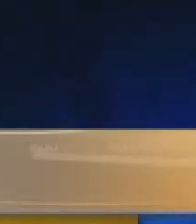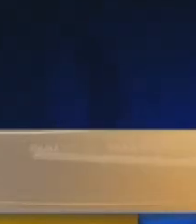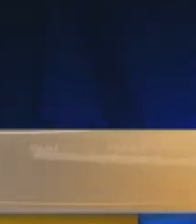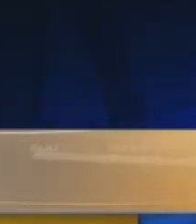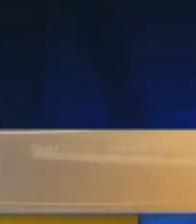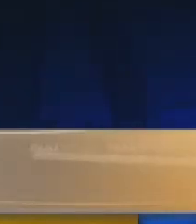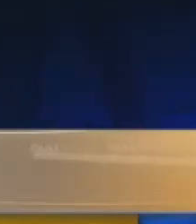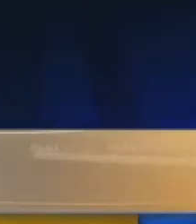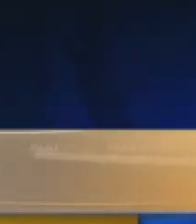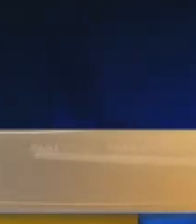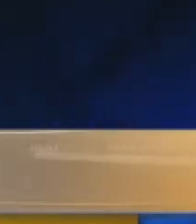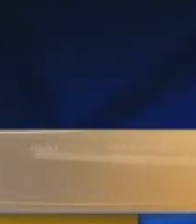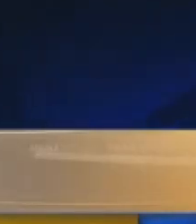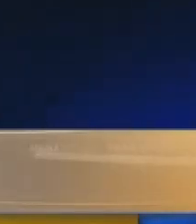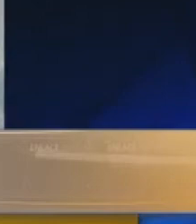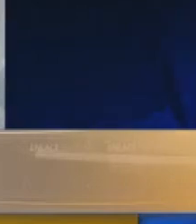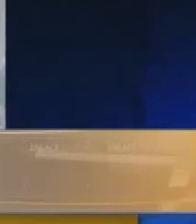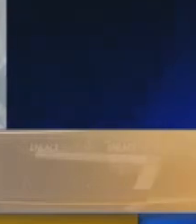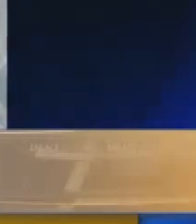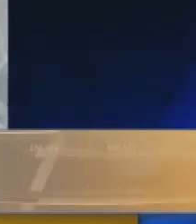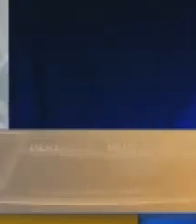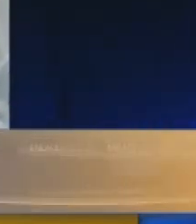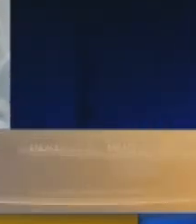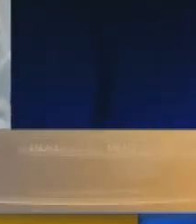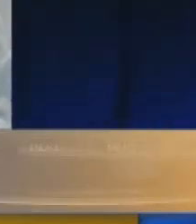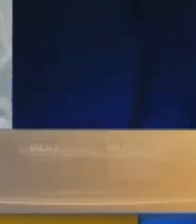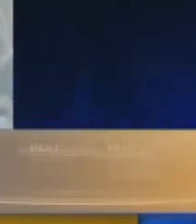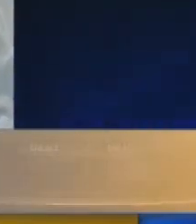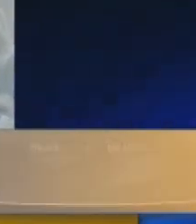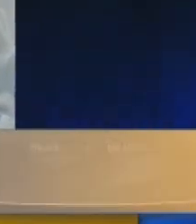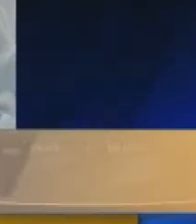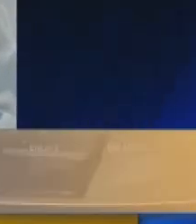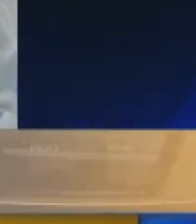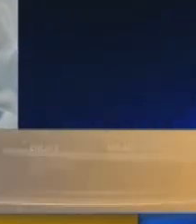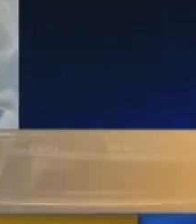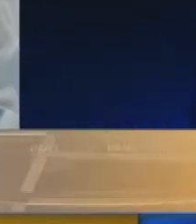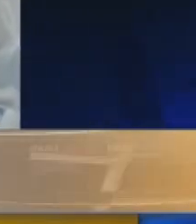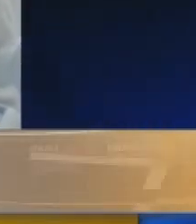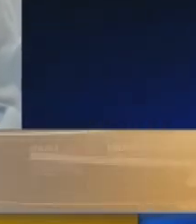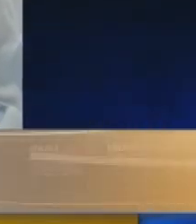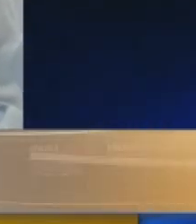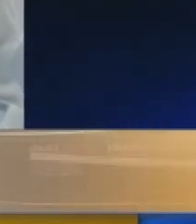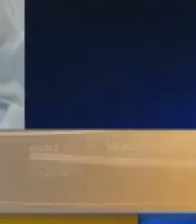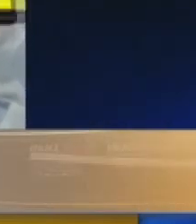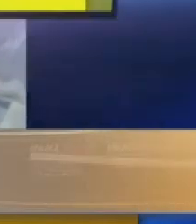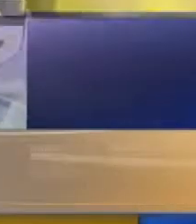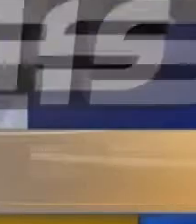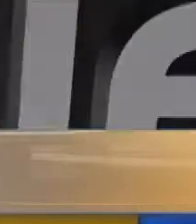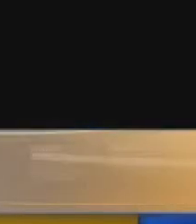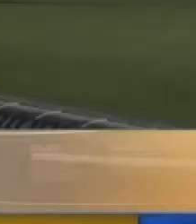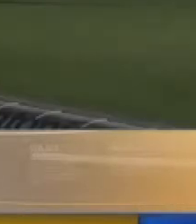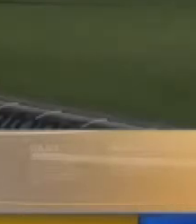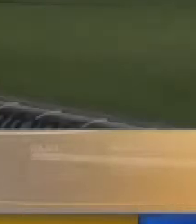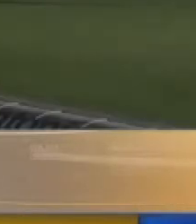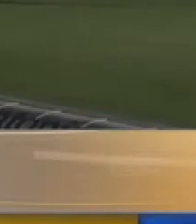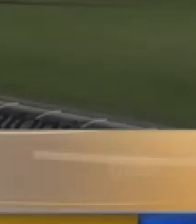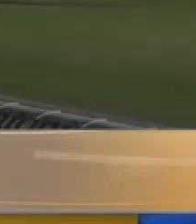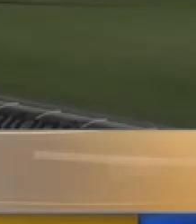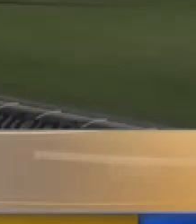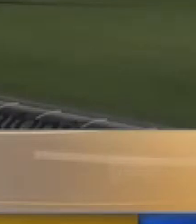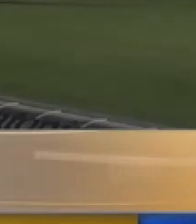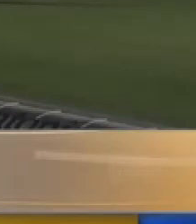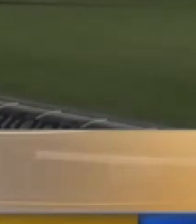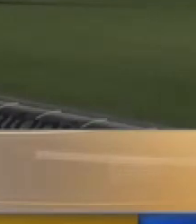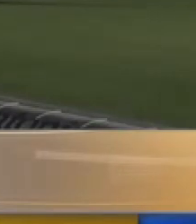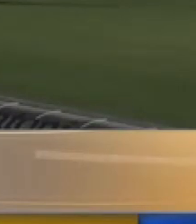extrañas circunstancias. Comandante del BAET 7, coronel Leonardo Miranda, se pronunció ante estos hechos. Y en los deportes. Colombia ha